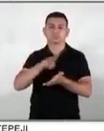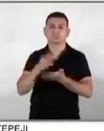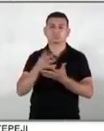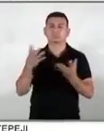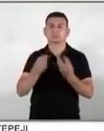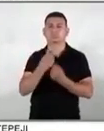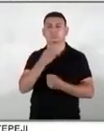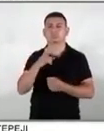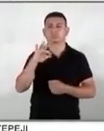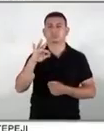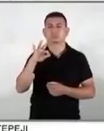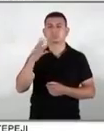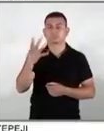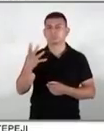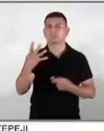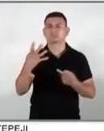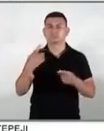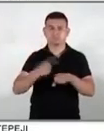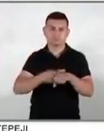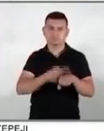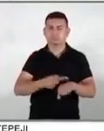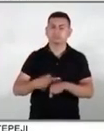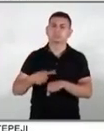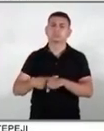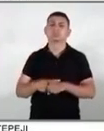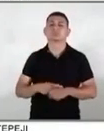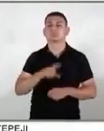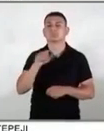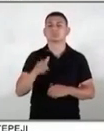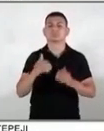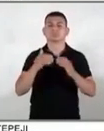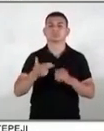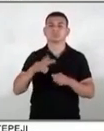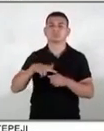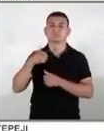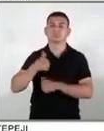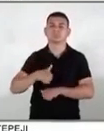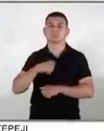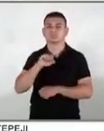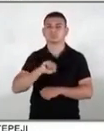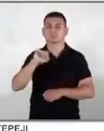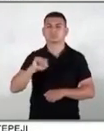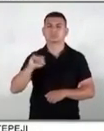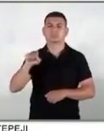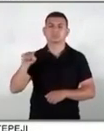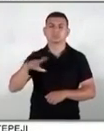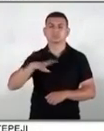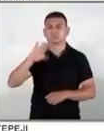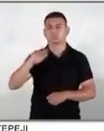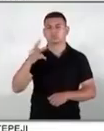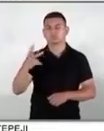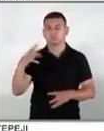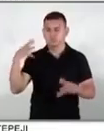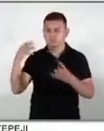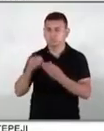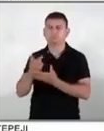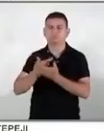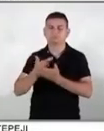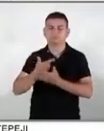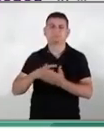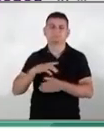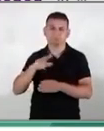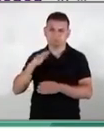lleva 244 casos positivos y la jurisdicción de la Sierra lleva 98 casos